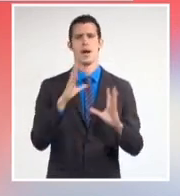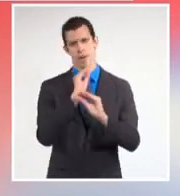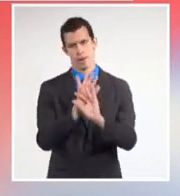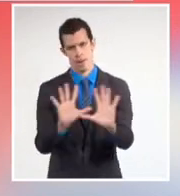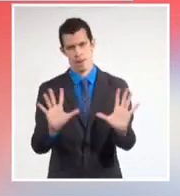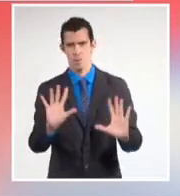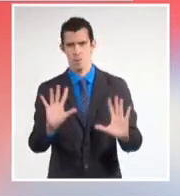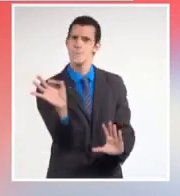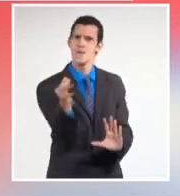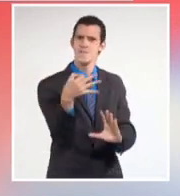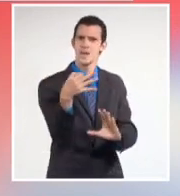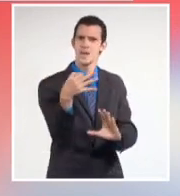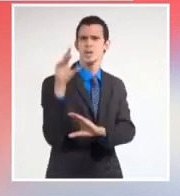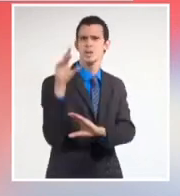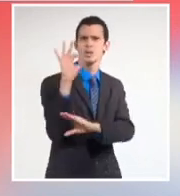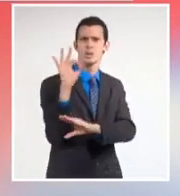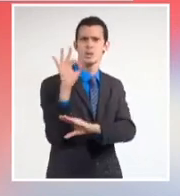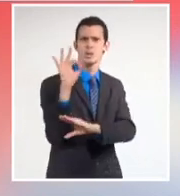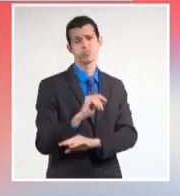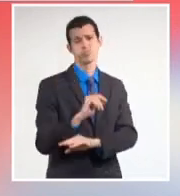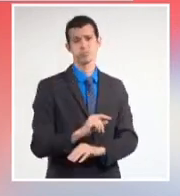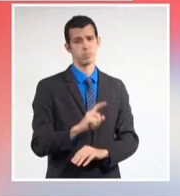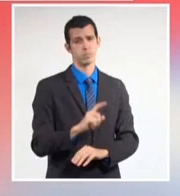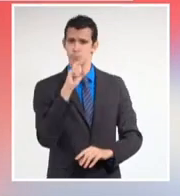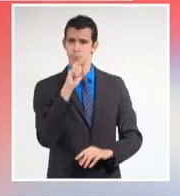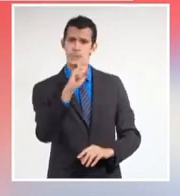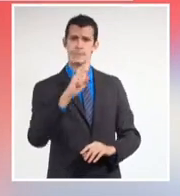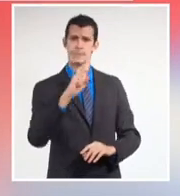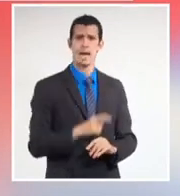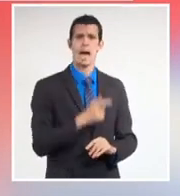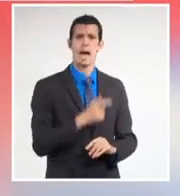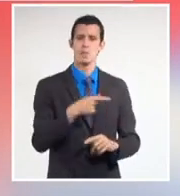y en las que resulta necesario concentrar la atención. Entre ellas destacan: